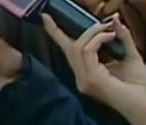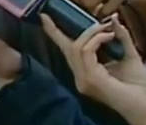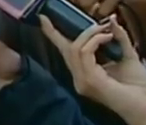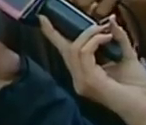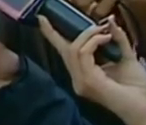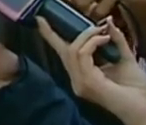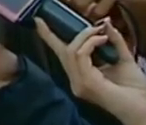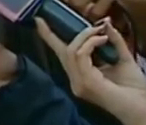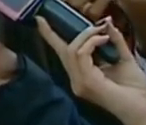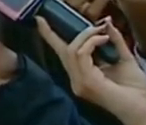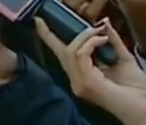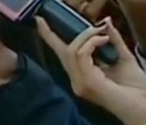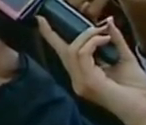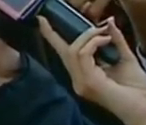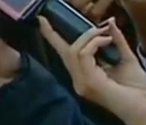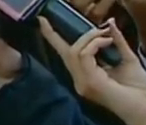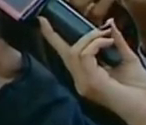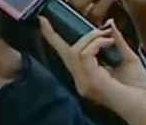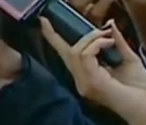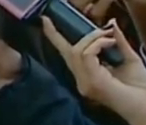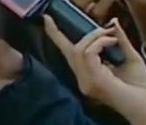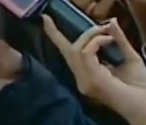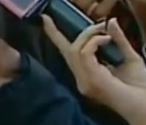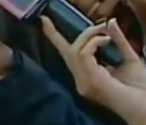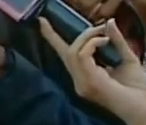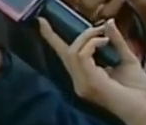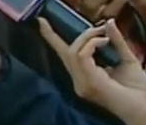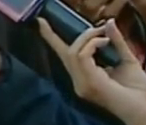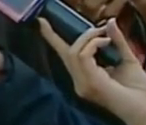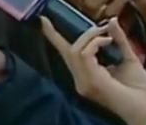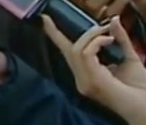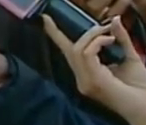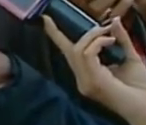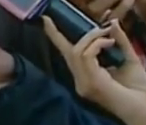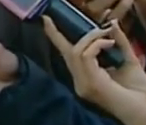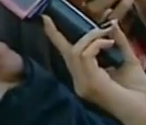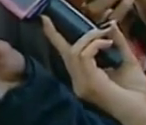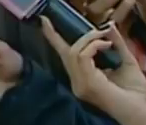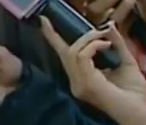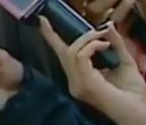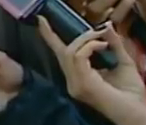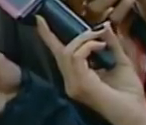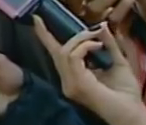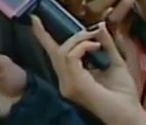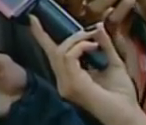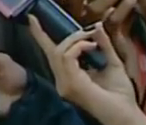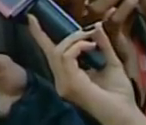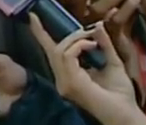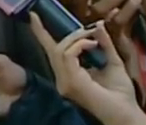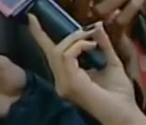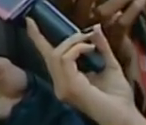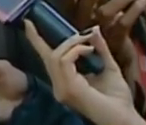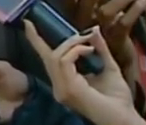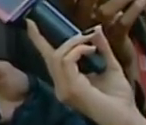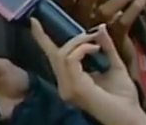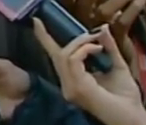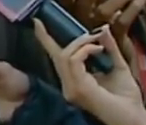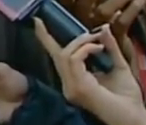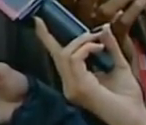y avanzando hacia, y ese fortalecimiento avanzando hacia una economía